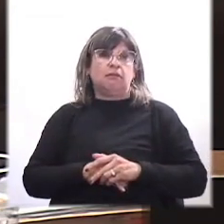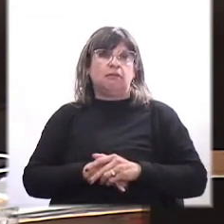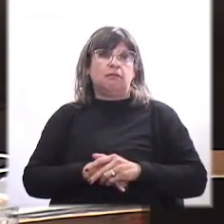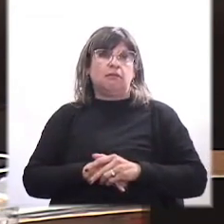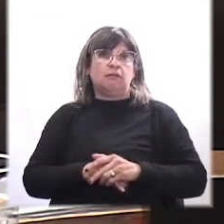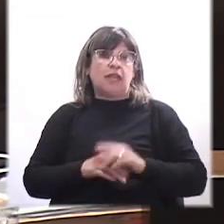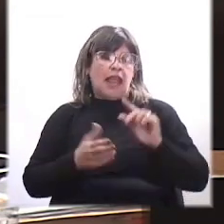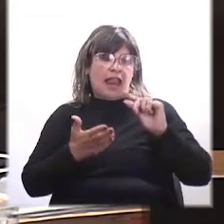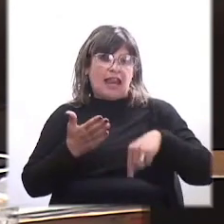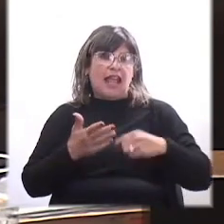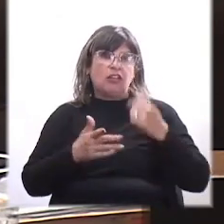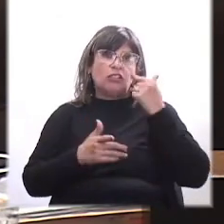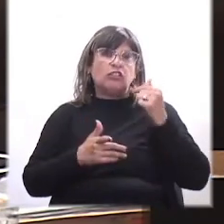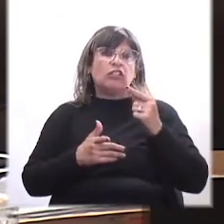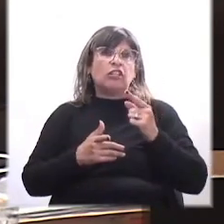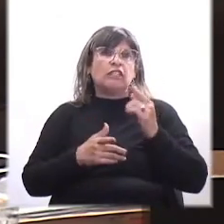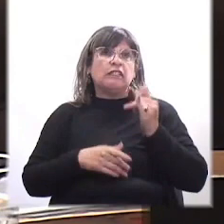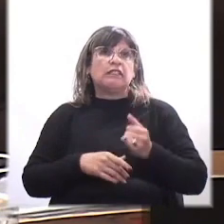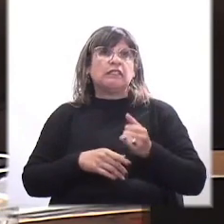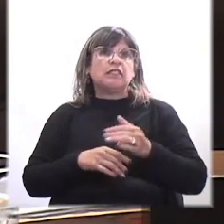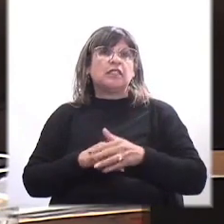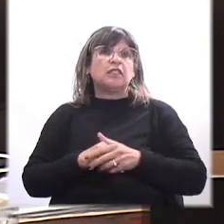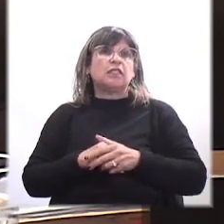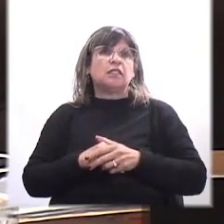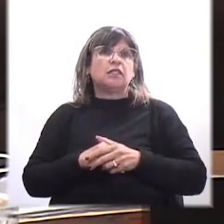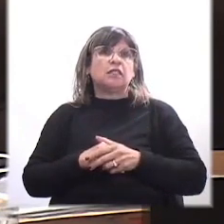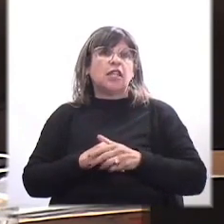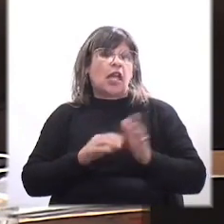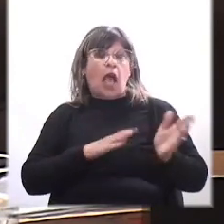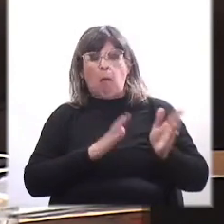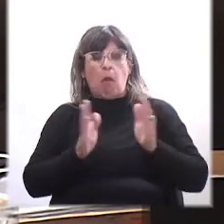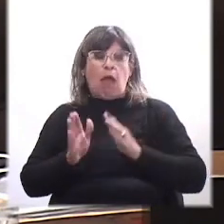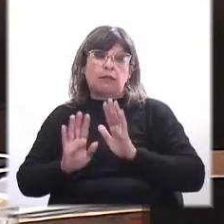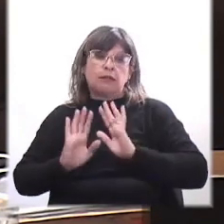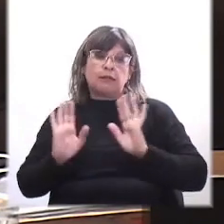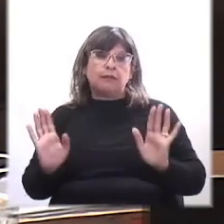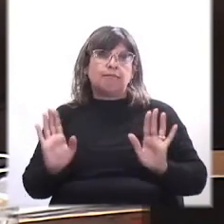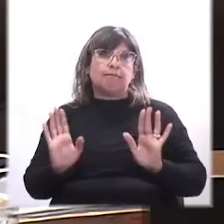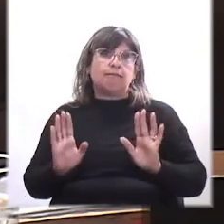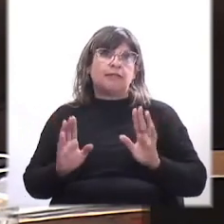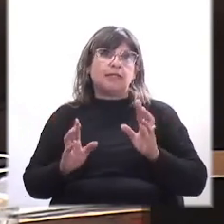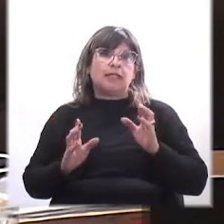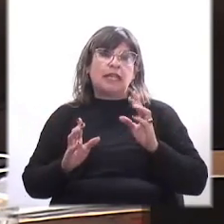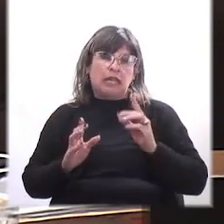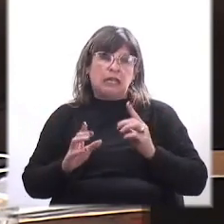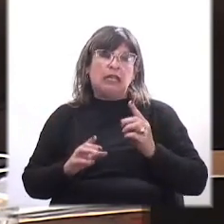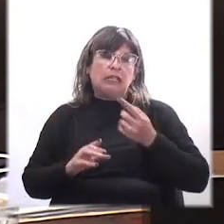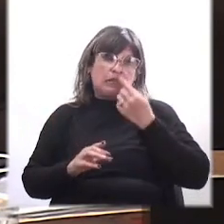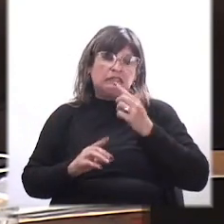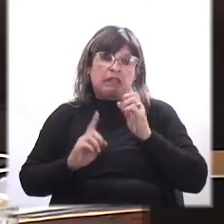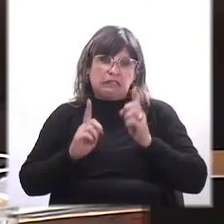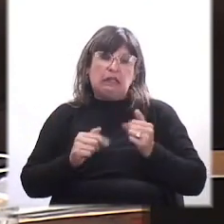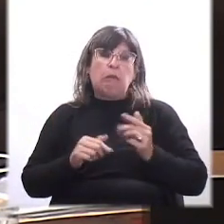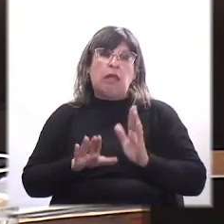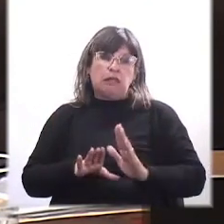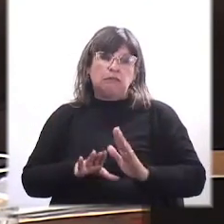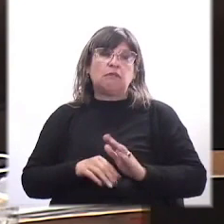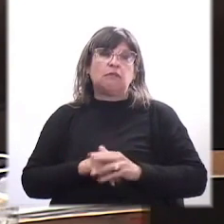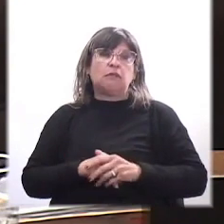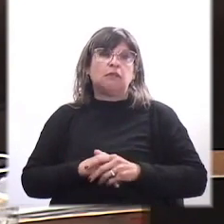Las contrataciones constituyen un capítulo aparte y que no es menos interesante que los anteriores.